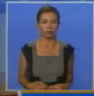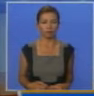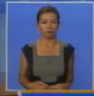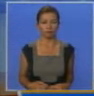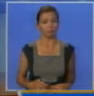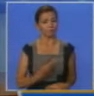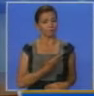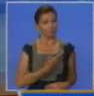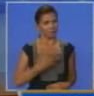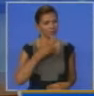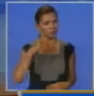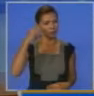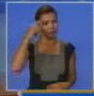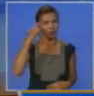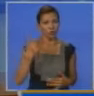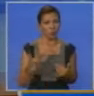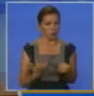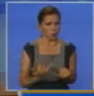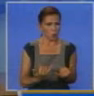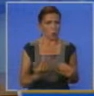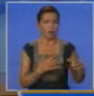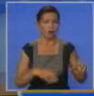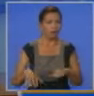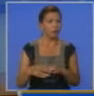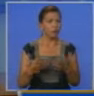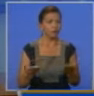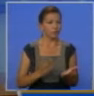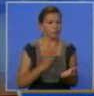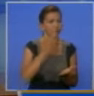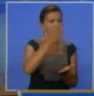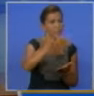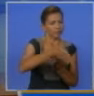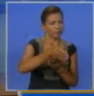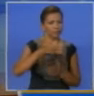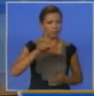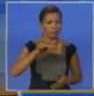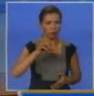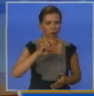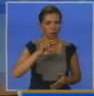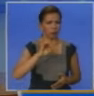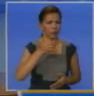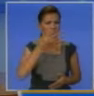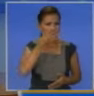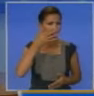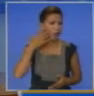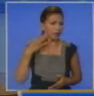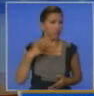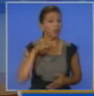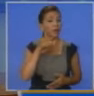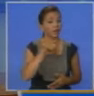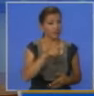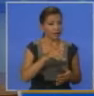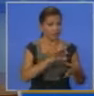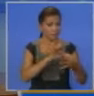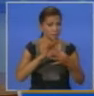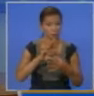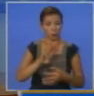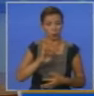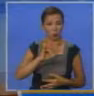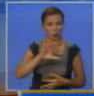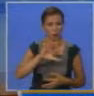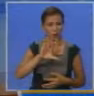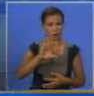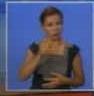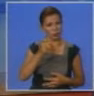El presidente Rafael Correa cumple actividades en la provincia de Morona, Santiago, provincia desde la que nos reporta nuestro compañero Wilson